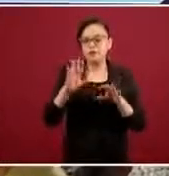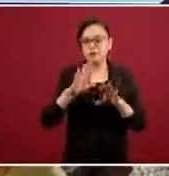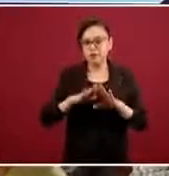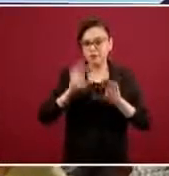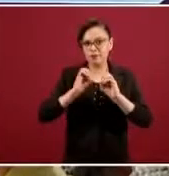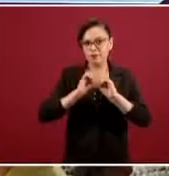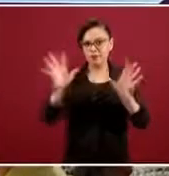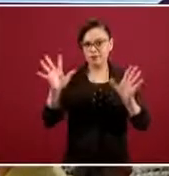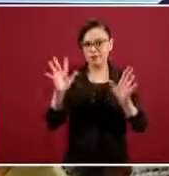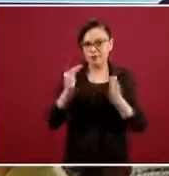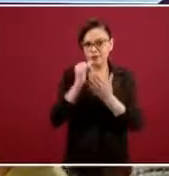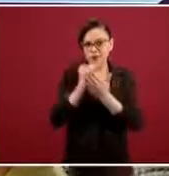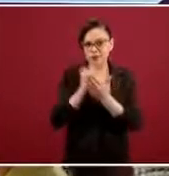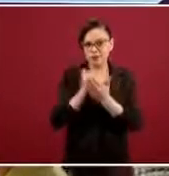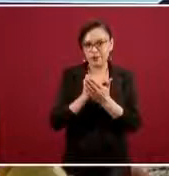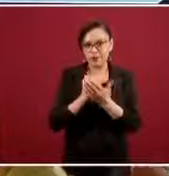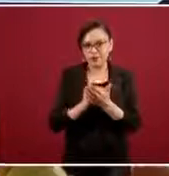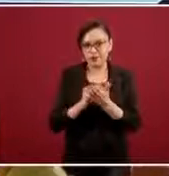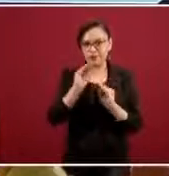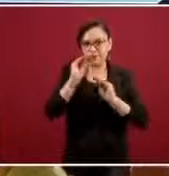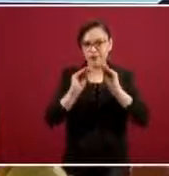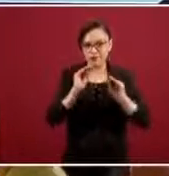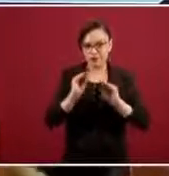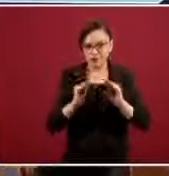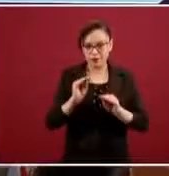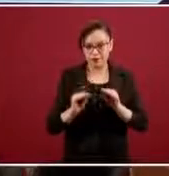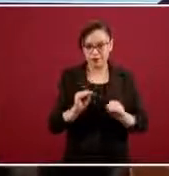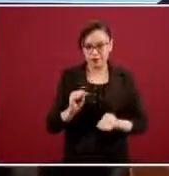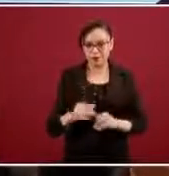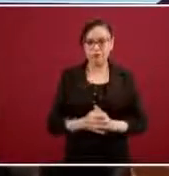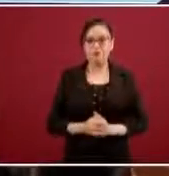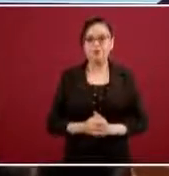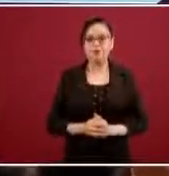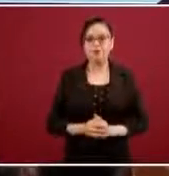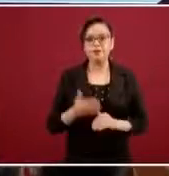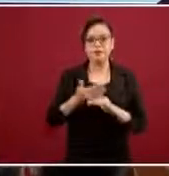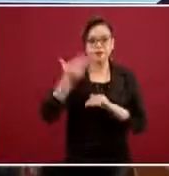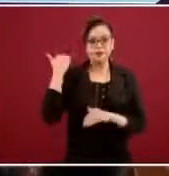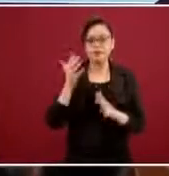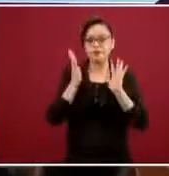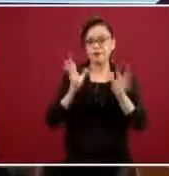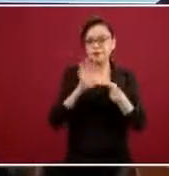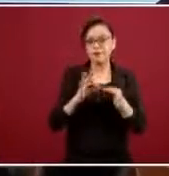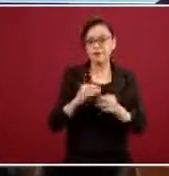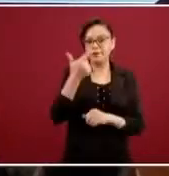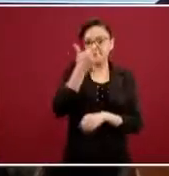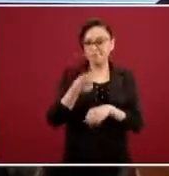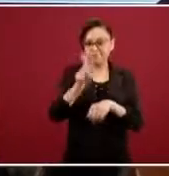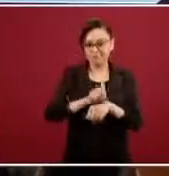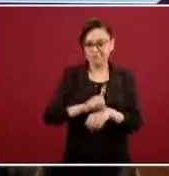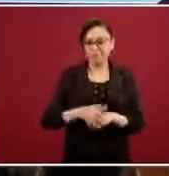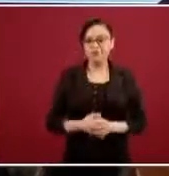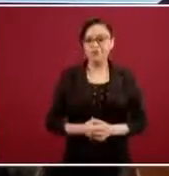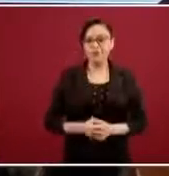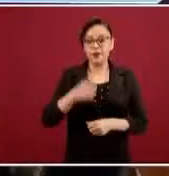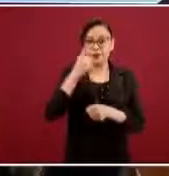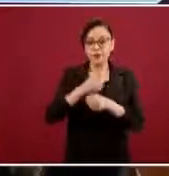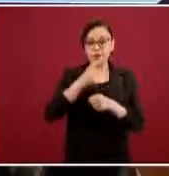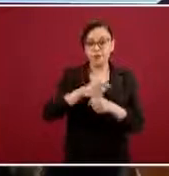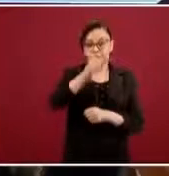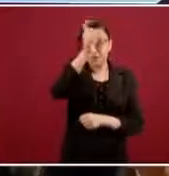adicional lo que explicamos hace 7 días. En la primera columna vemos las